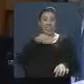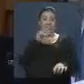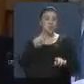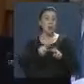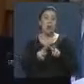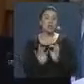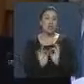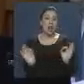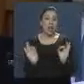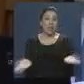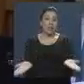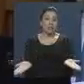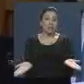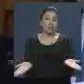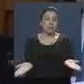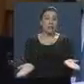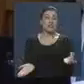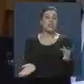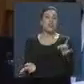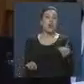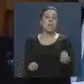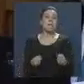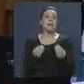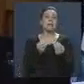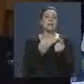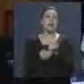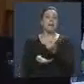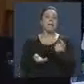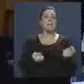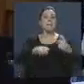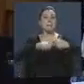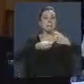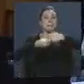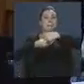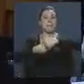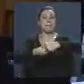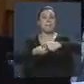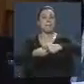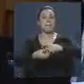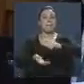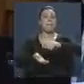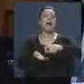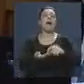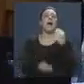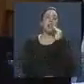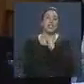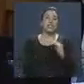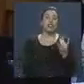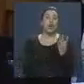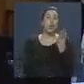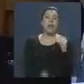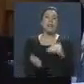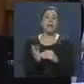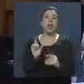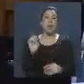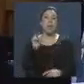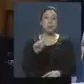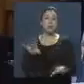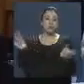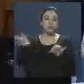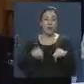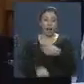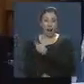lo hicieron. Simplemente ellos aumentaron la matrícula de la educación parvularia en solo 40.000 cupos. Este